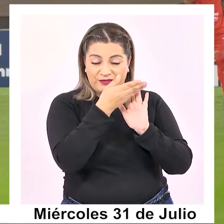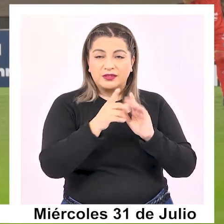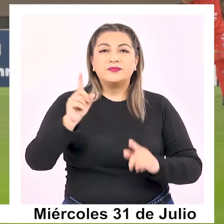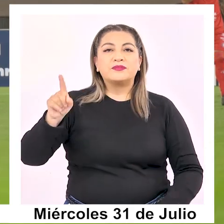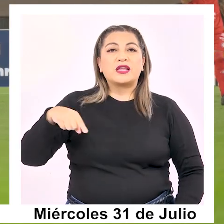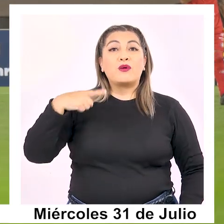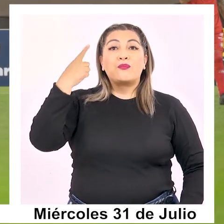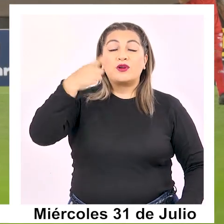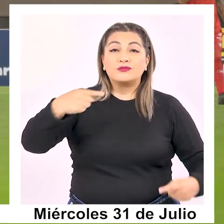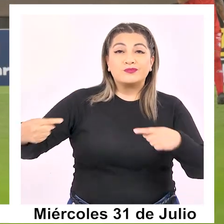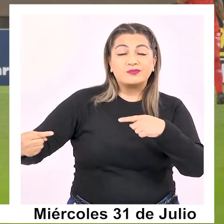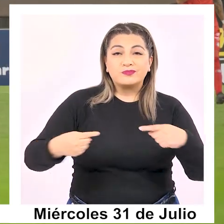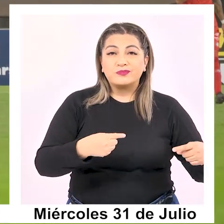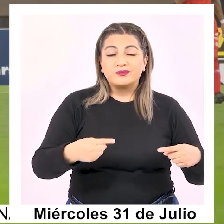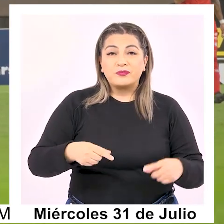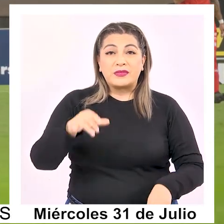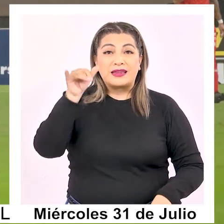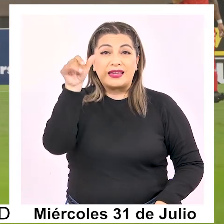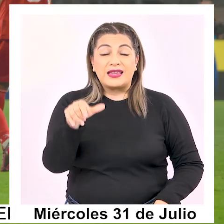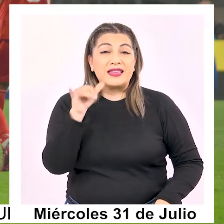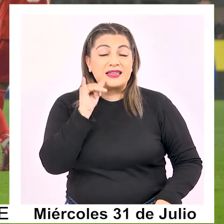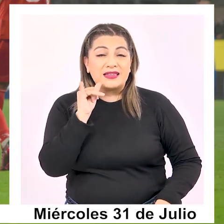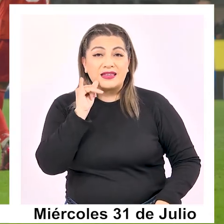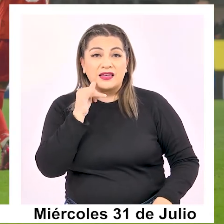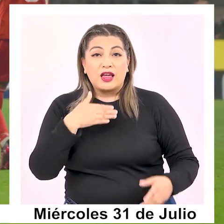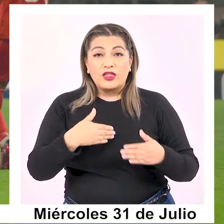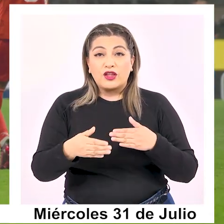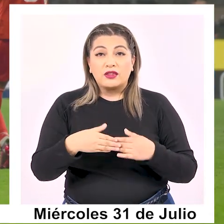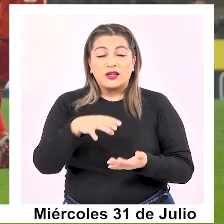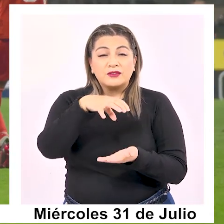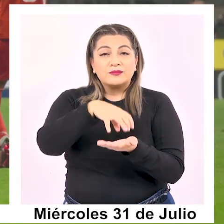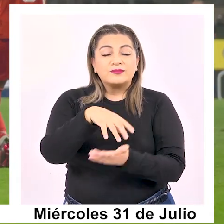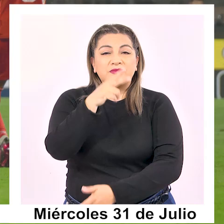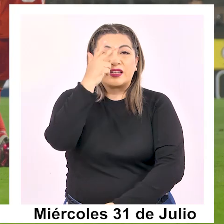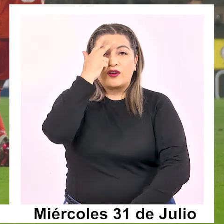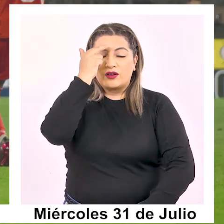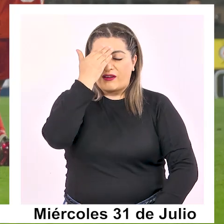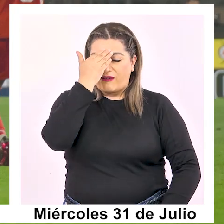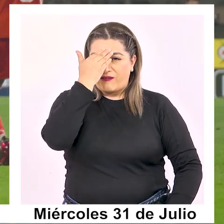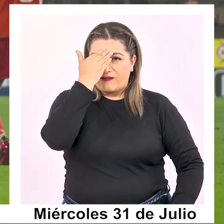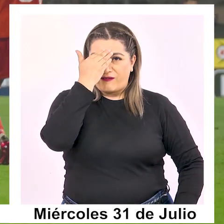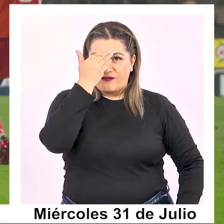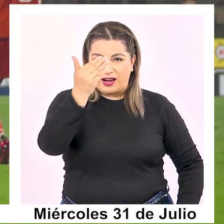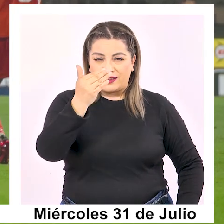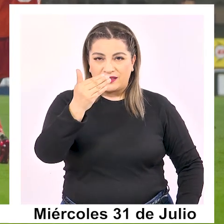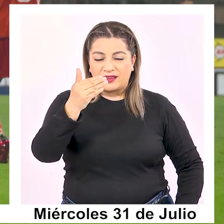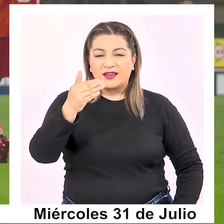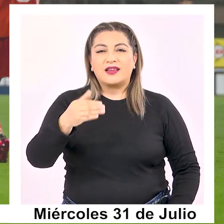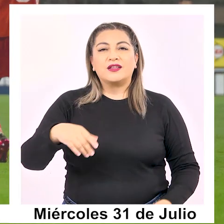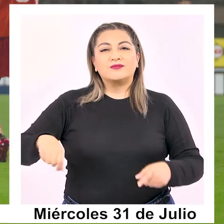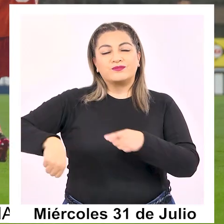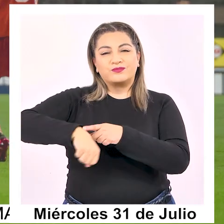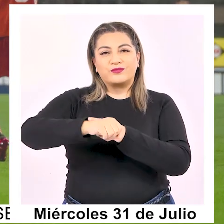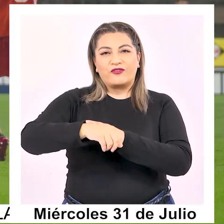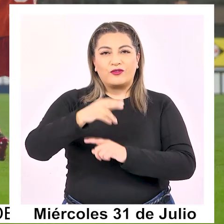próximo desafío para los Dragones Celestes Será en Coquimbo Ante el equipo local